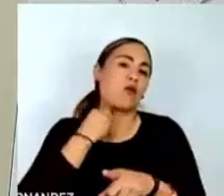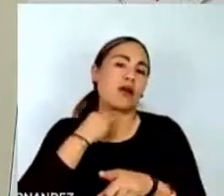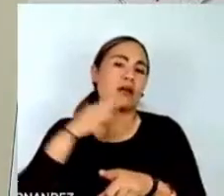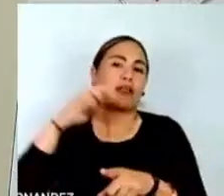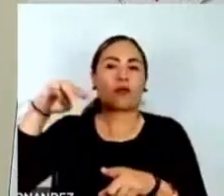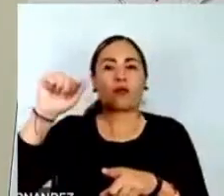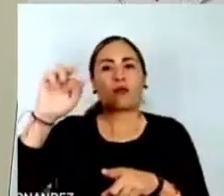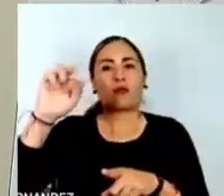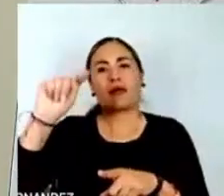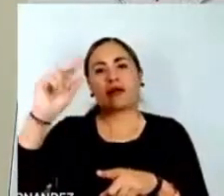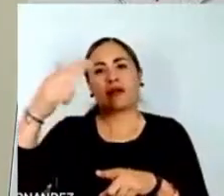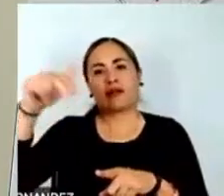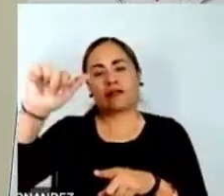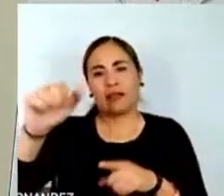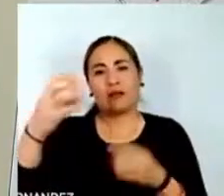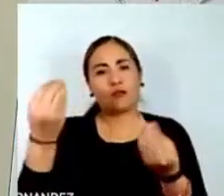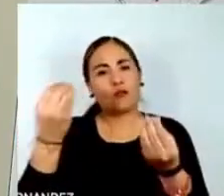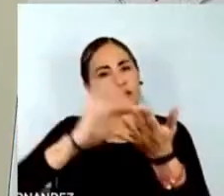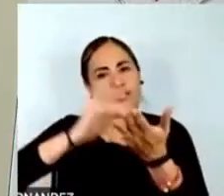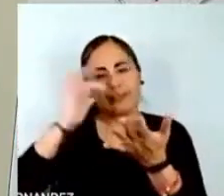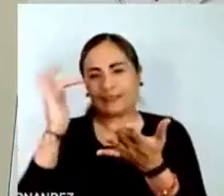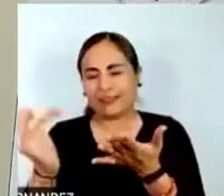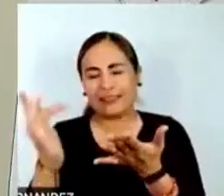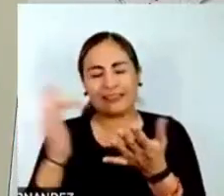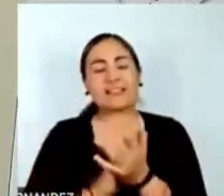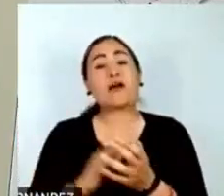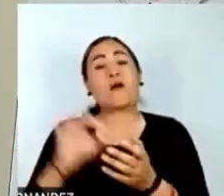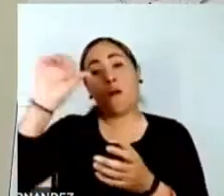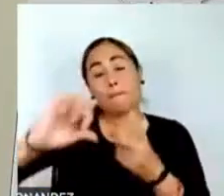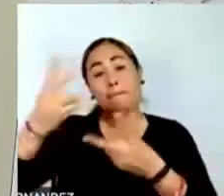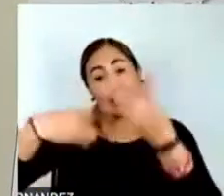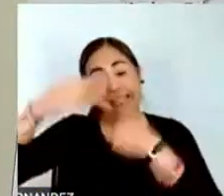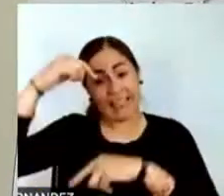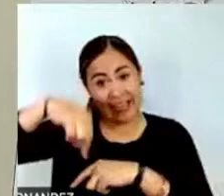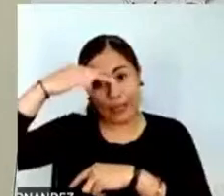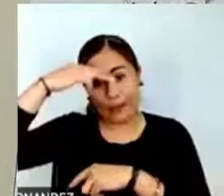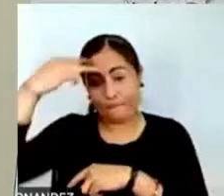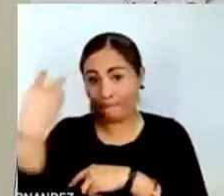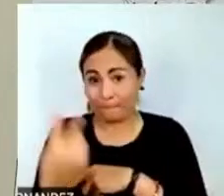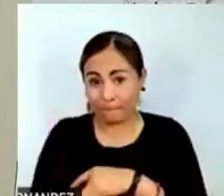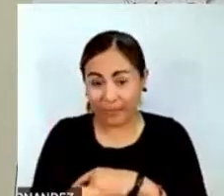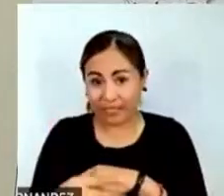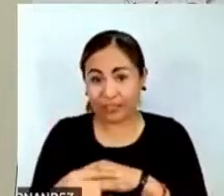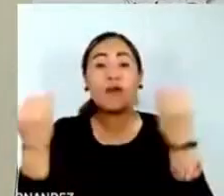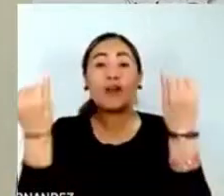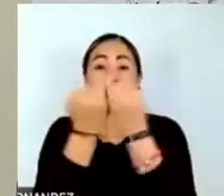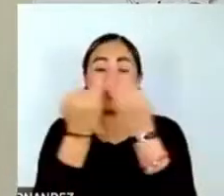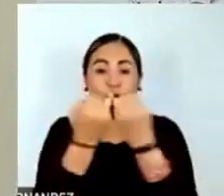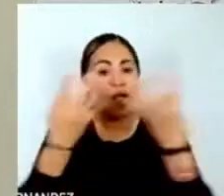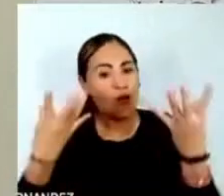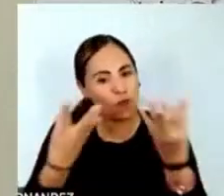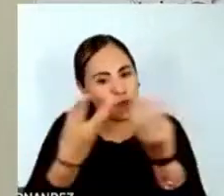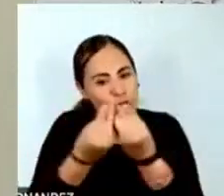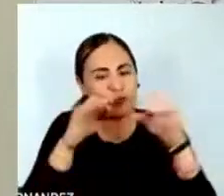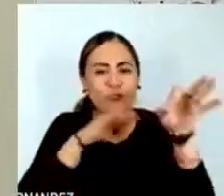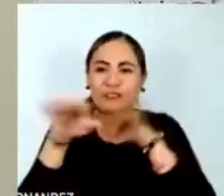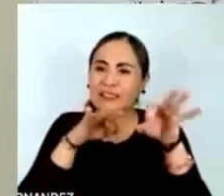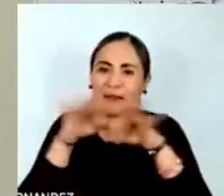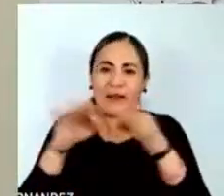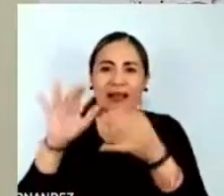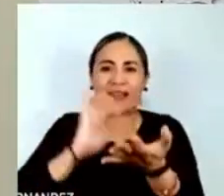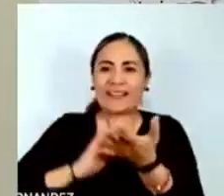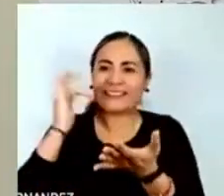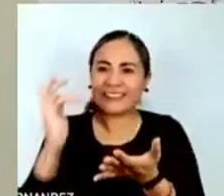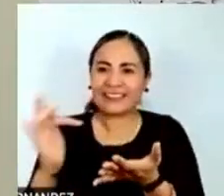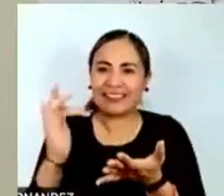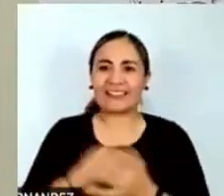Muchísimas gracias de verdad por haber venido a México y habernos permitido trabajar con ustedes. Y bueno, también quiero aprovechar